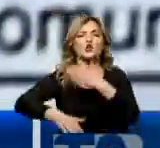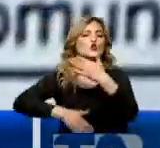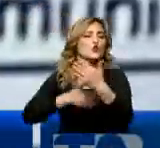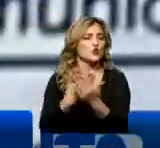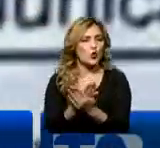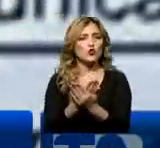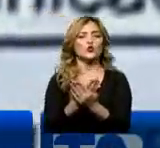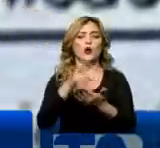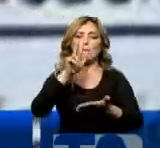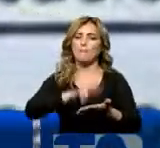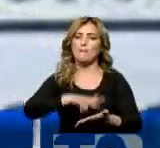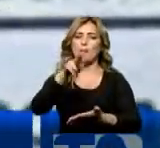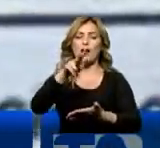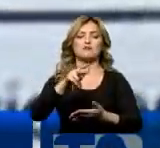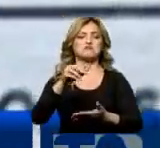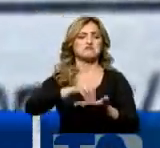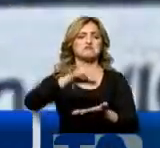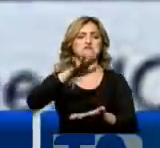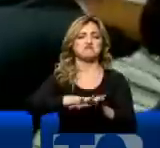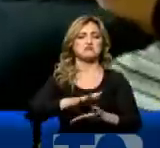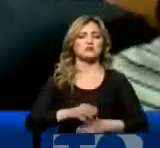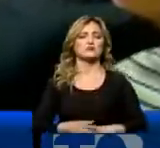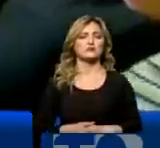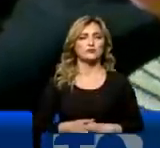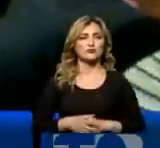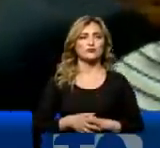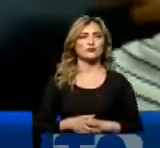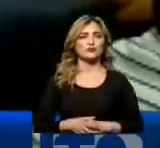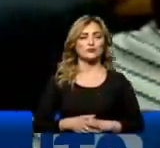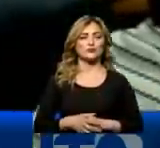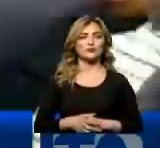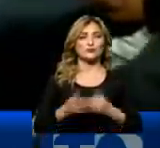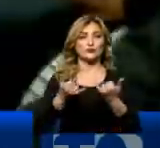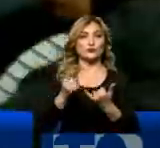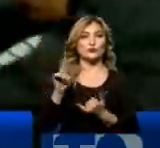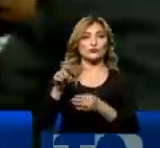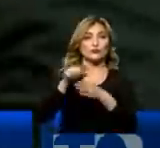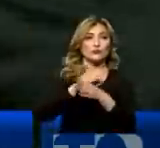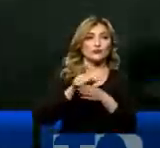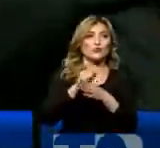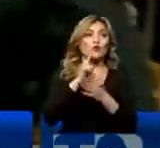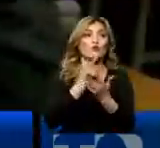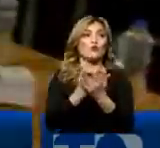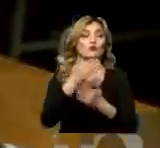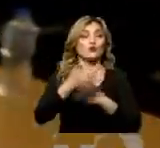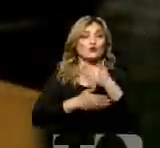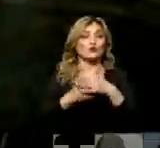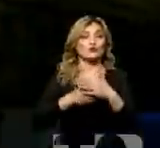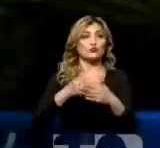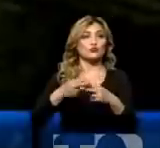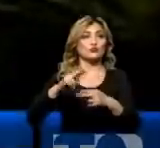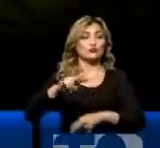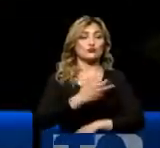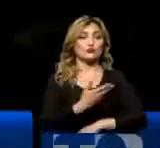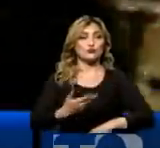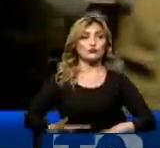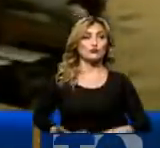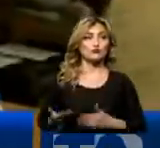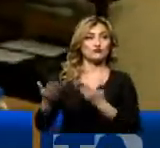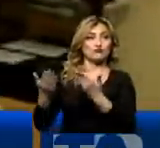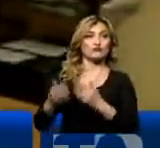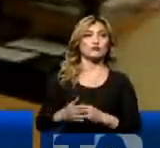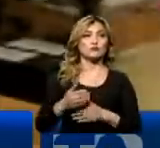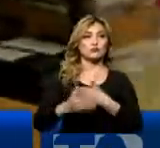cuentan con la acreditación vigente. De momento resta la práctica de la prueba al procesado Jorge Glass Espinel.